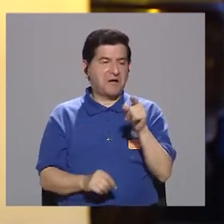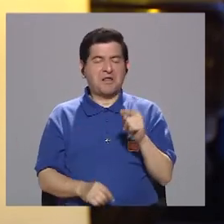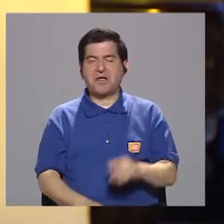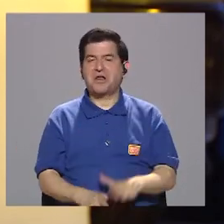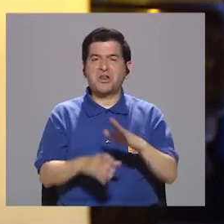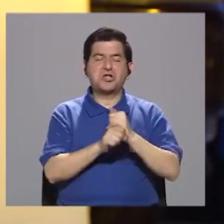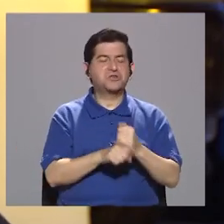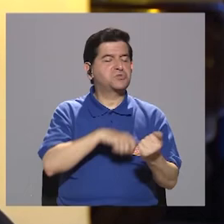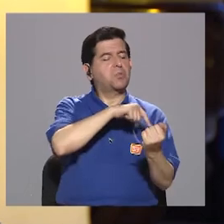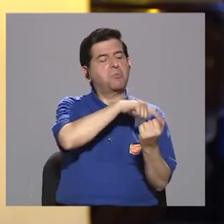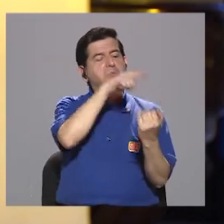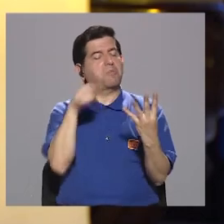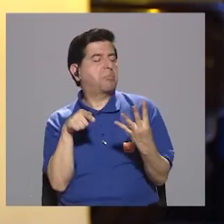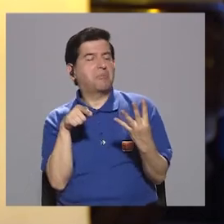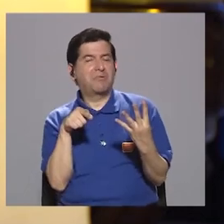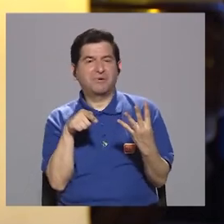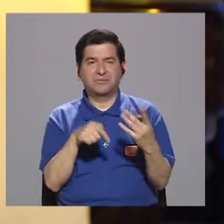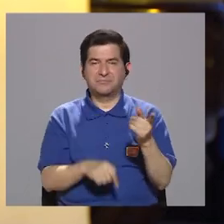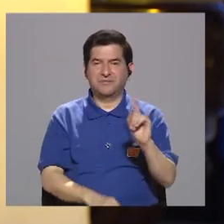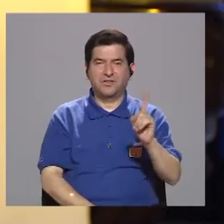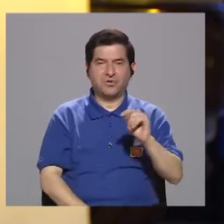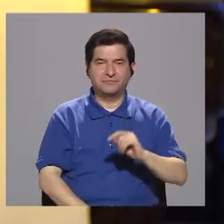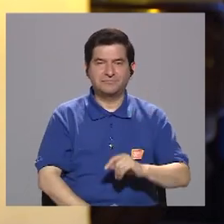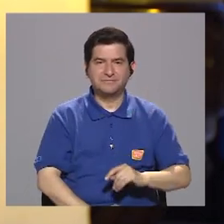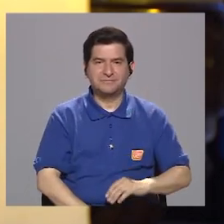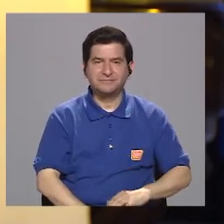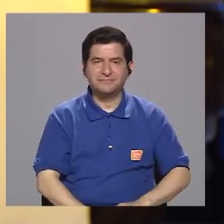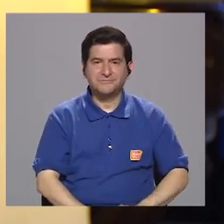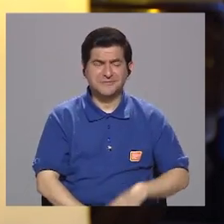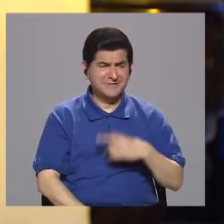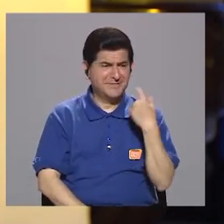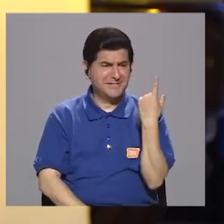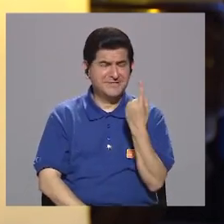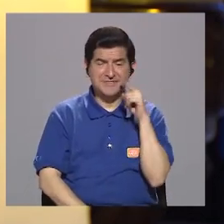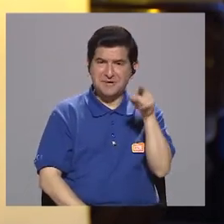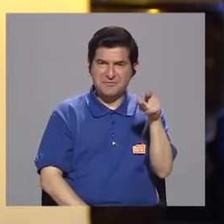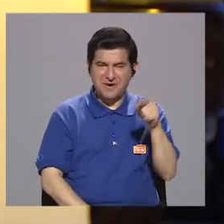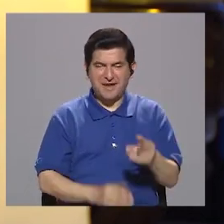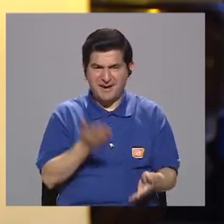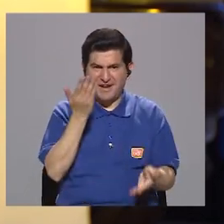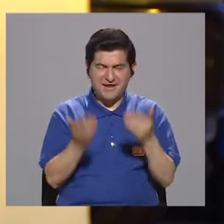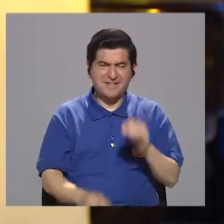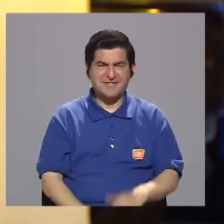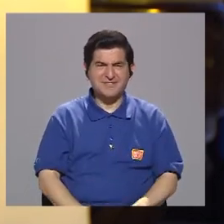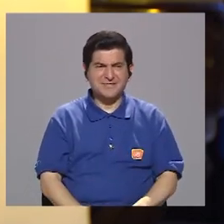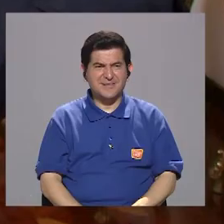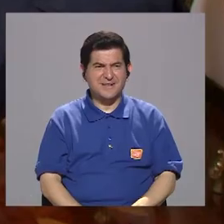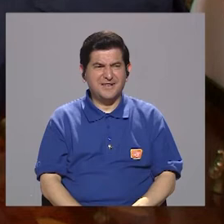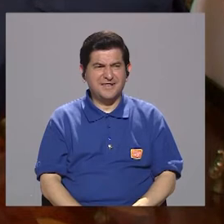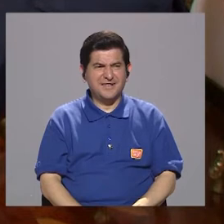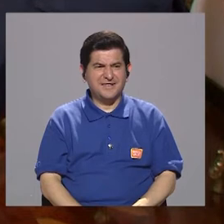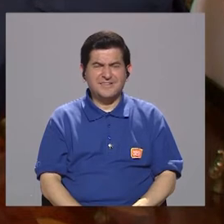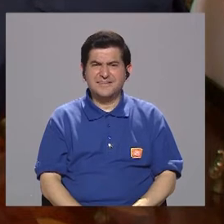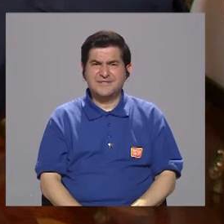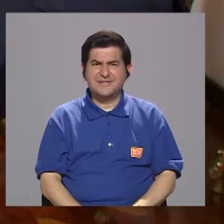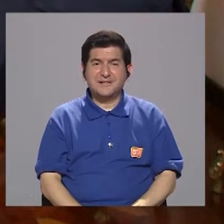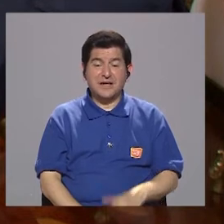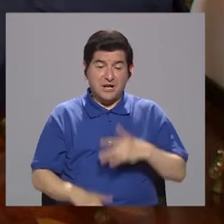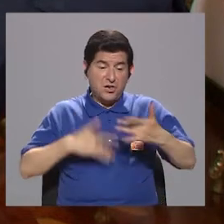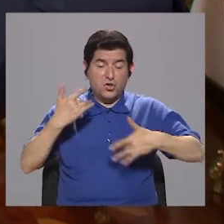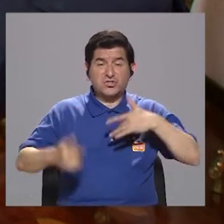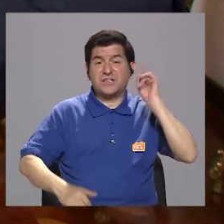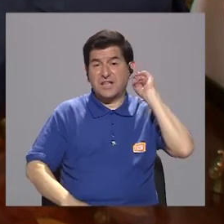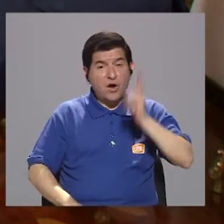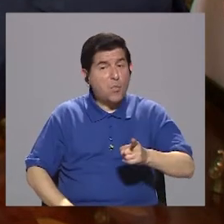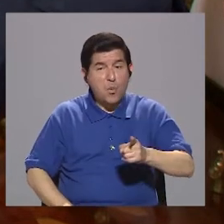era eso o que había hecho eso, no, él siempre vio, yo creo que era hasta su un poco de sentía como su